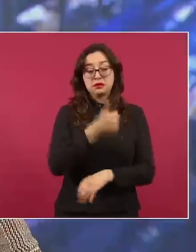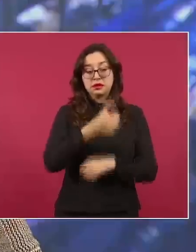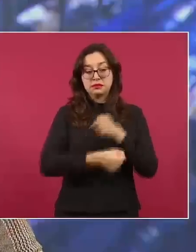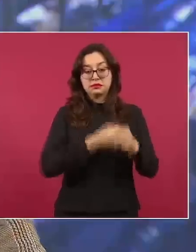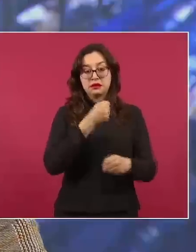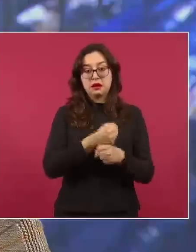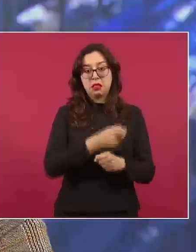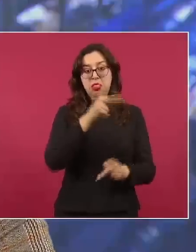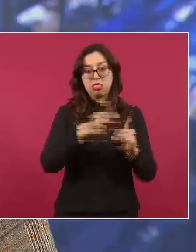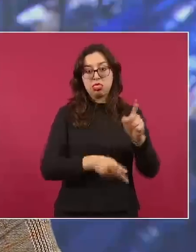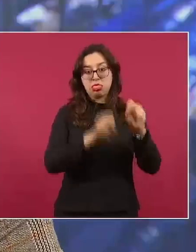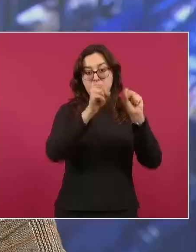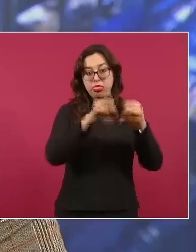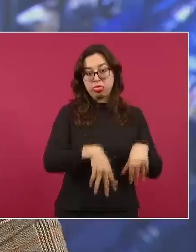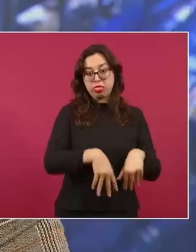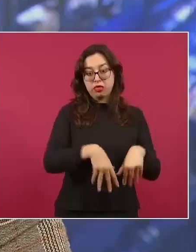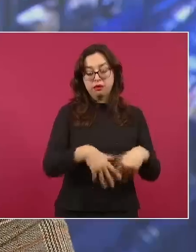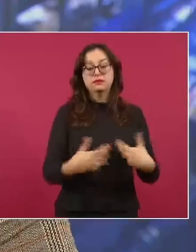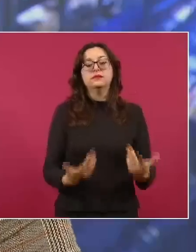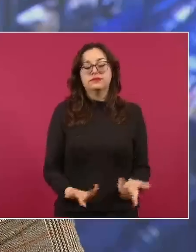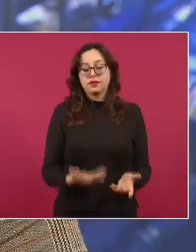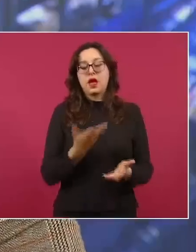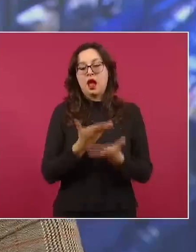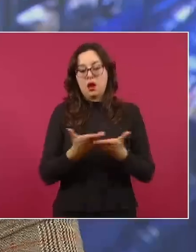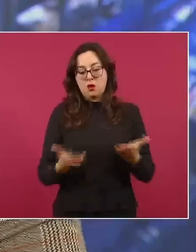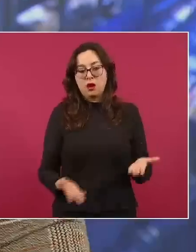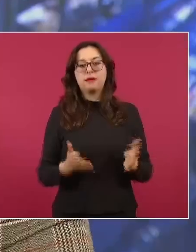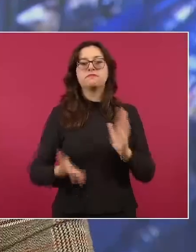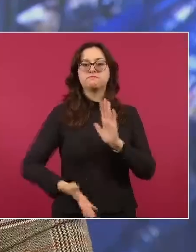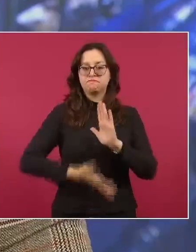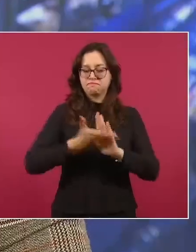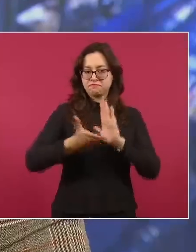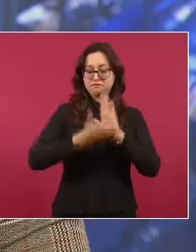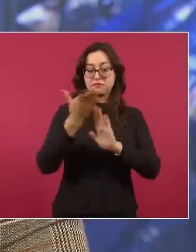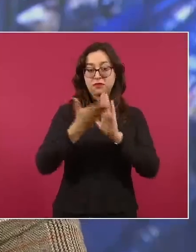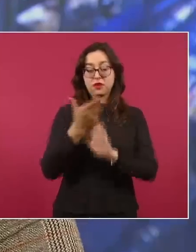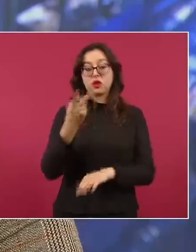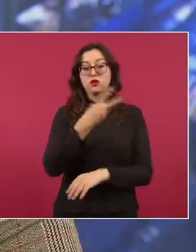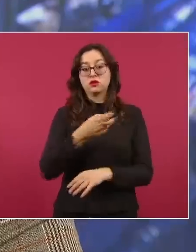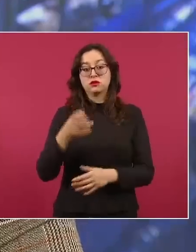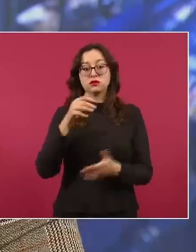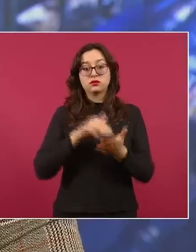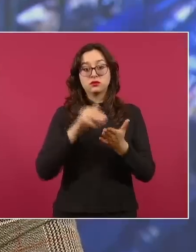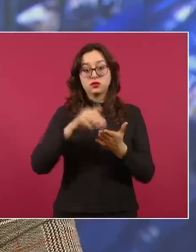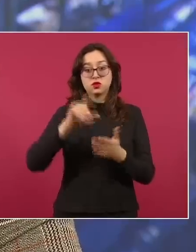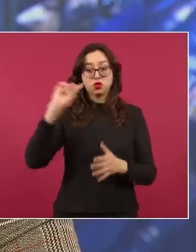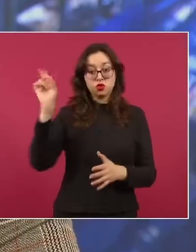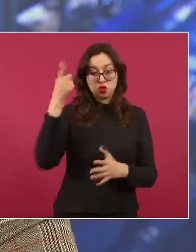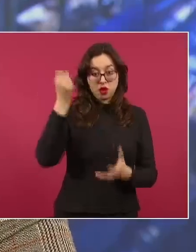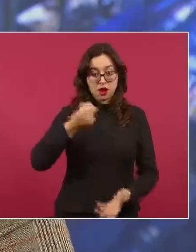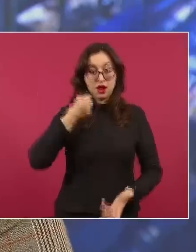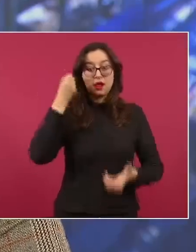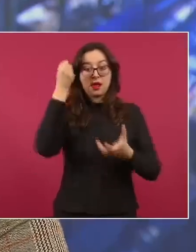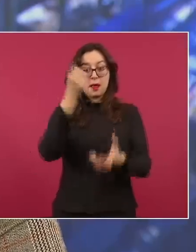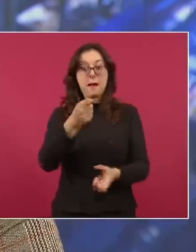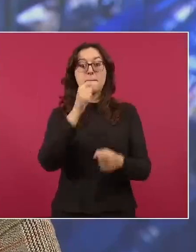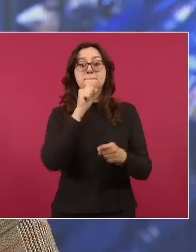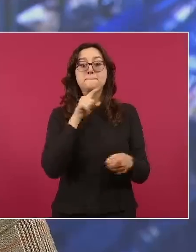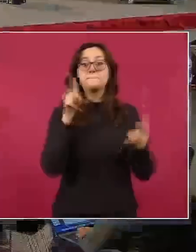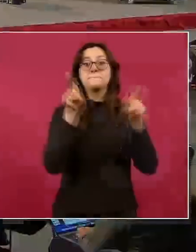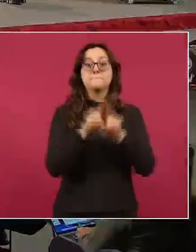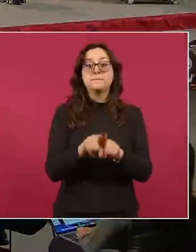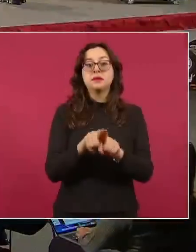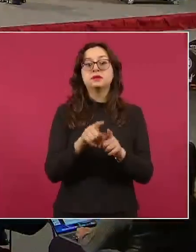de 2.800 millones de dólares. Este proyecto también incluye la construcción de 5 plantas de servicio